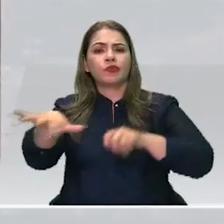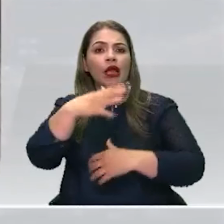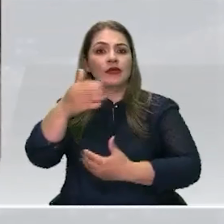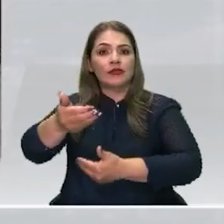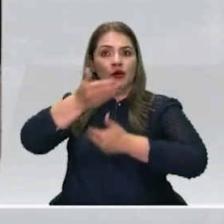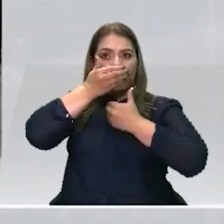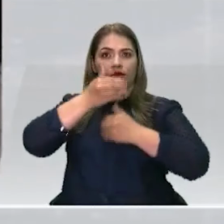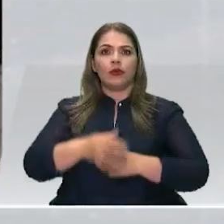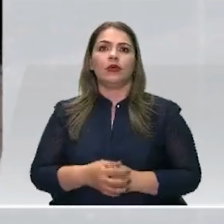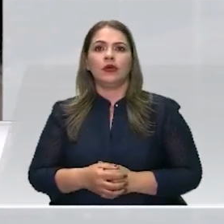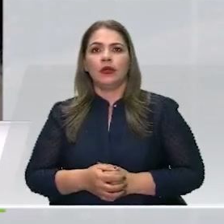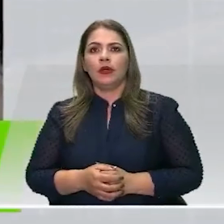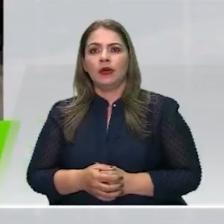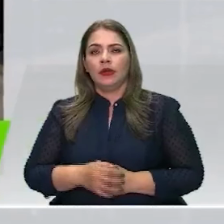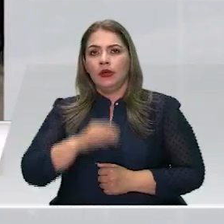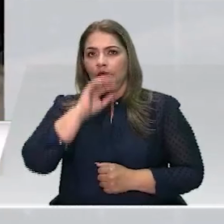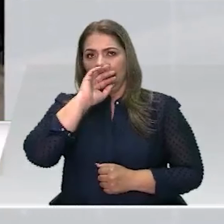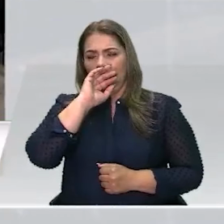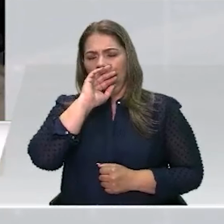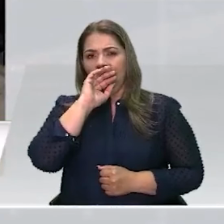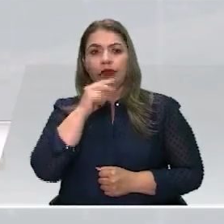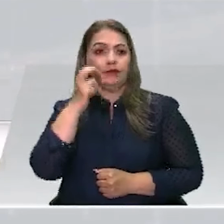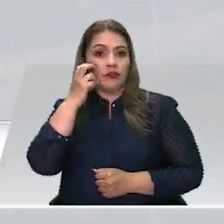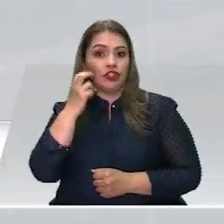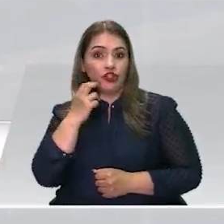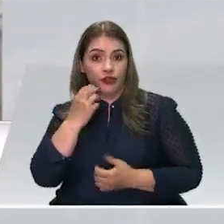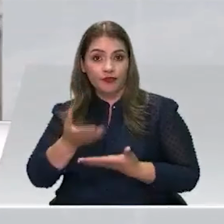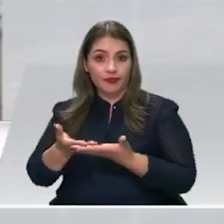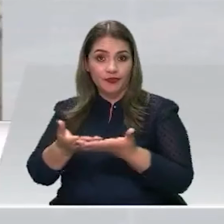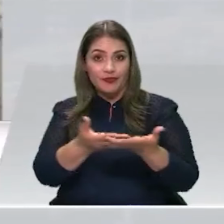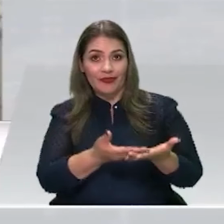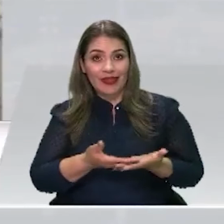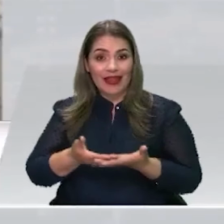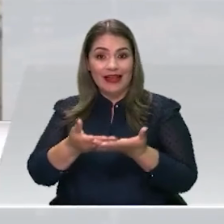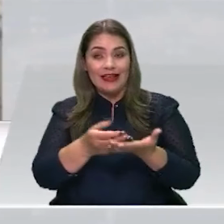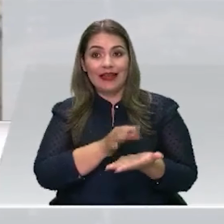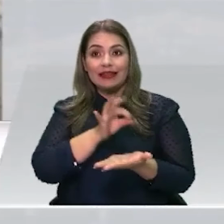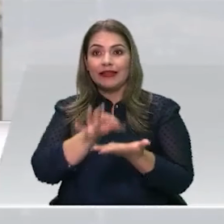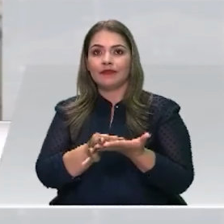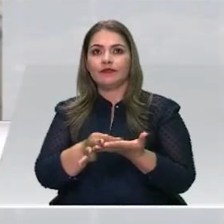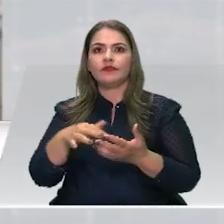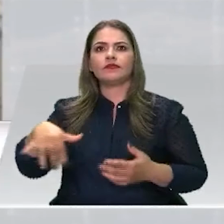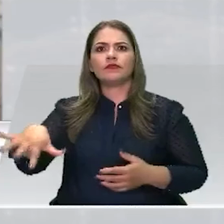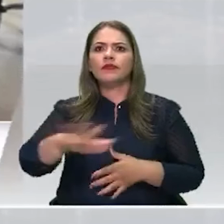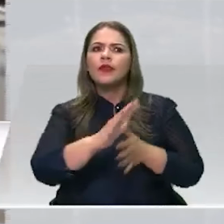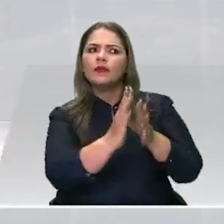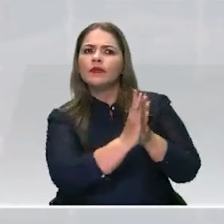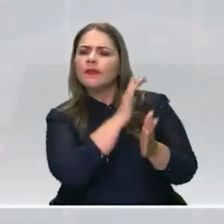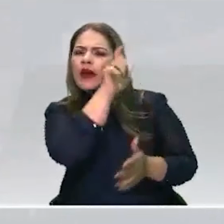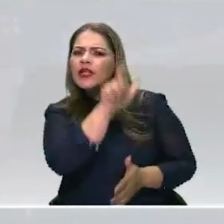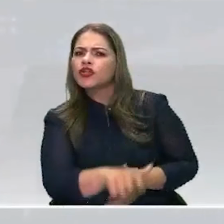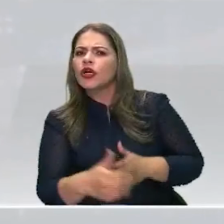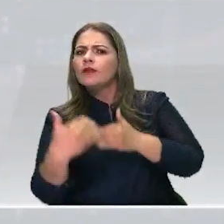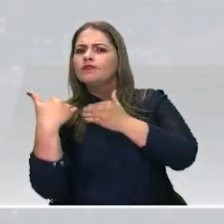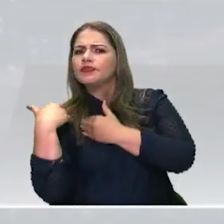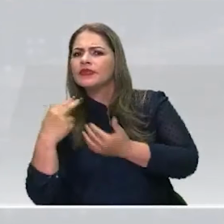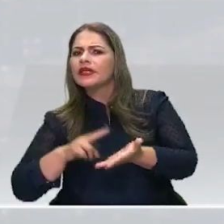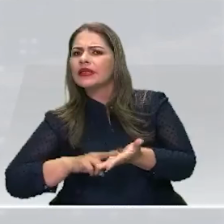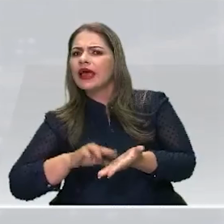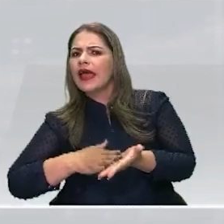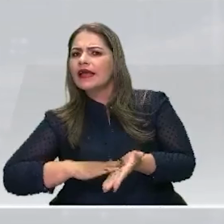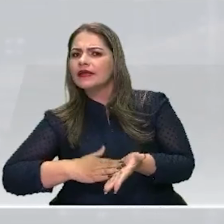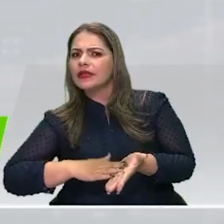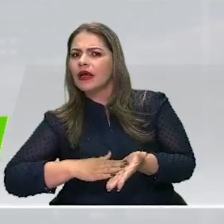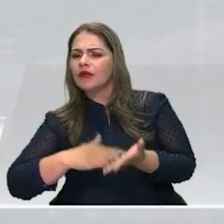Las autoridades en Quibdó analizaron las informaciones que se tienen del secuestro del registrador delegado para el Chocó, Jefferson